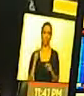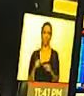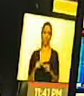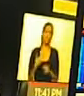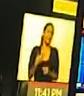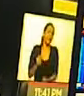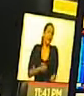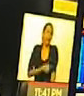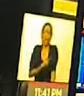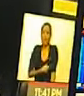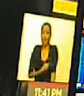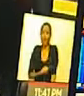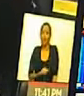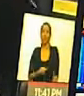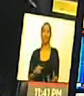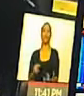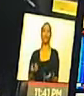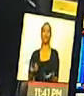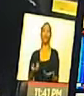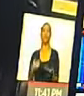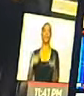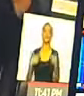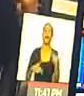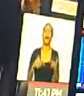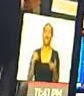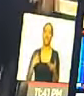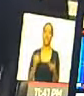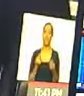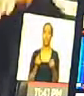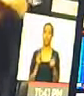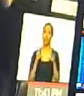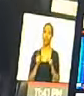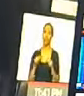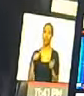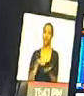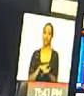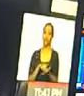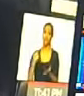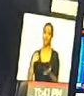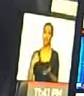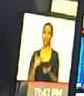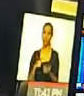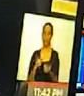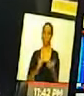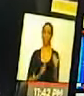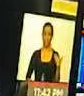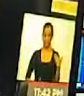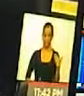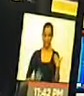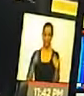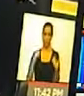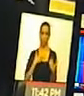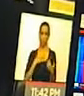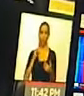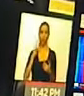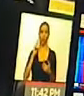hermano, las grandes mafias tienen comprados aeropuertos y tienen comprados y tienen un presidente como Álvaro Uribe con Iván